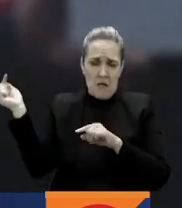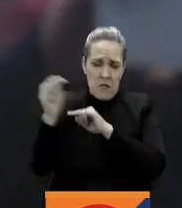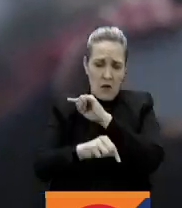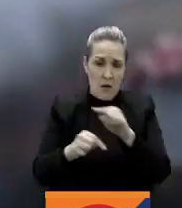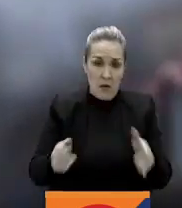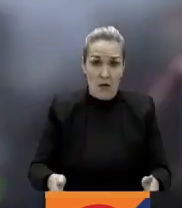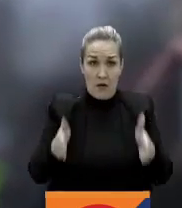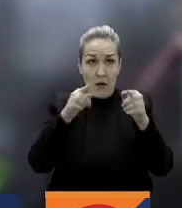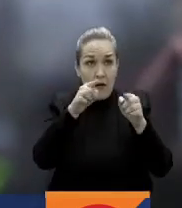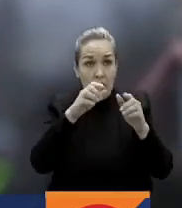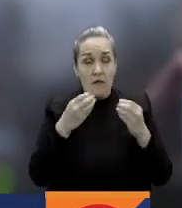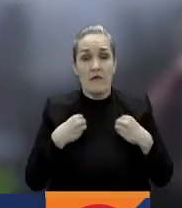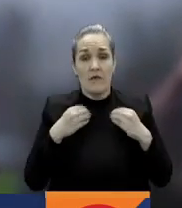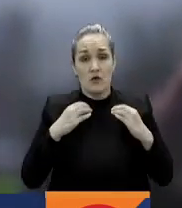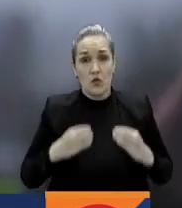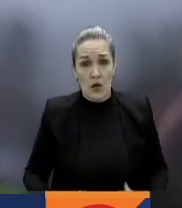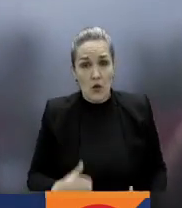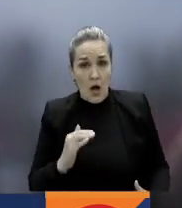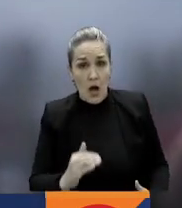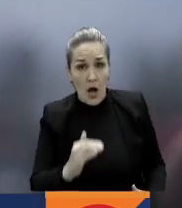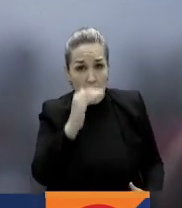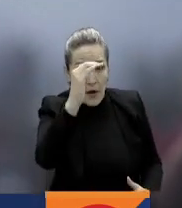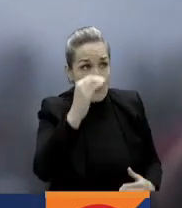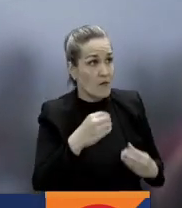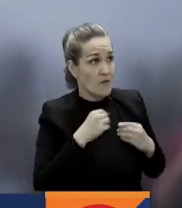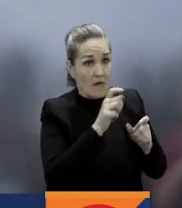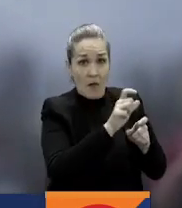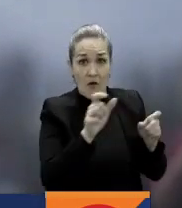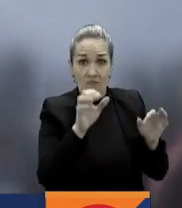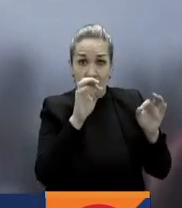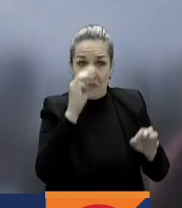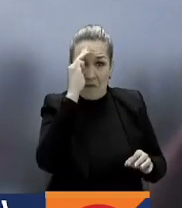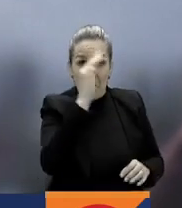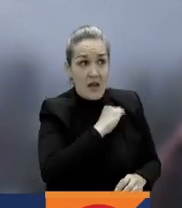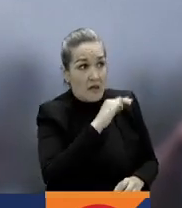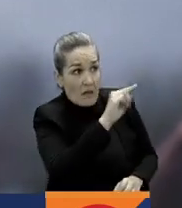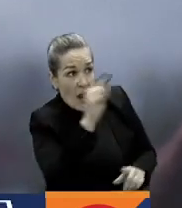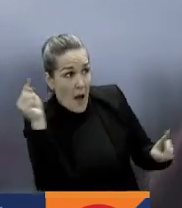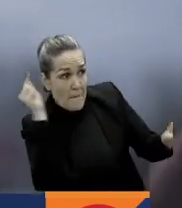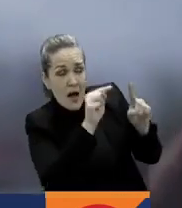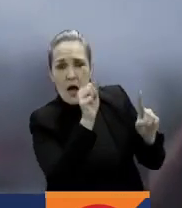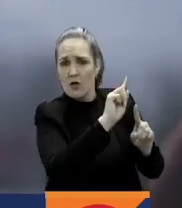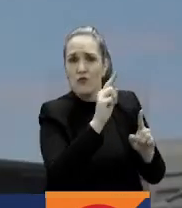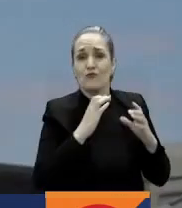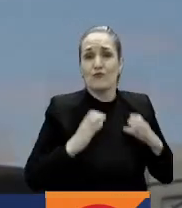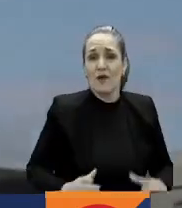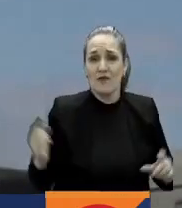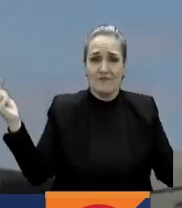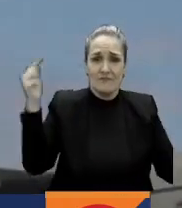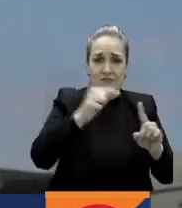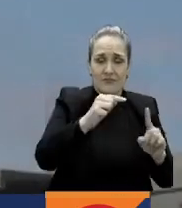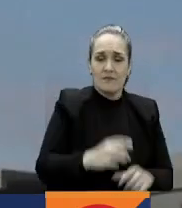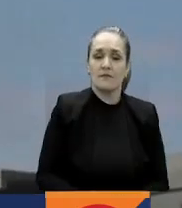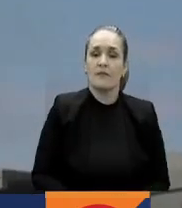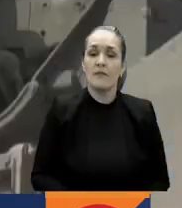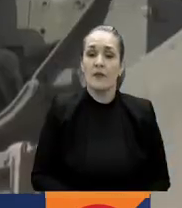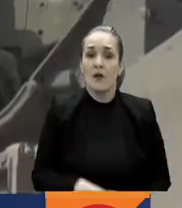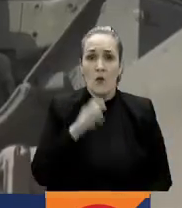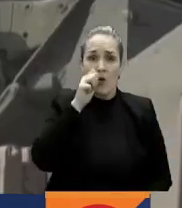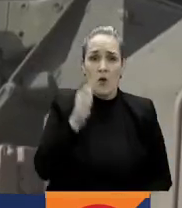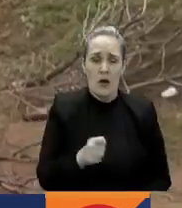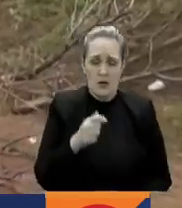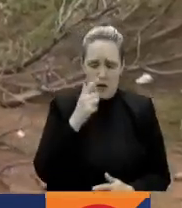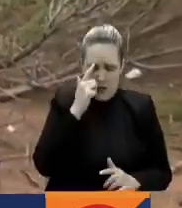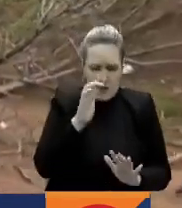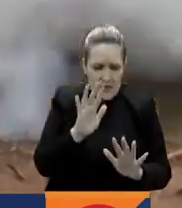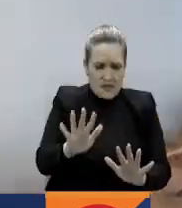vemos muchos apartamentos, edificios residenciales donde vivían civiles locales fueron atacados. Los ucranianos buscan sobreponerse a